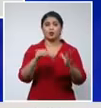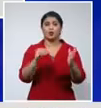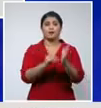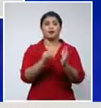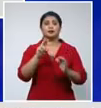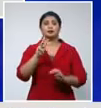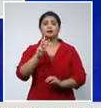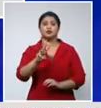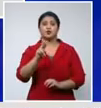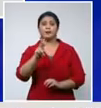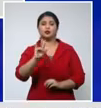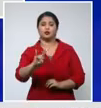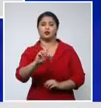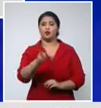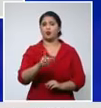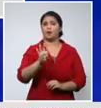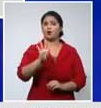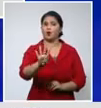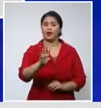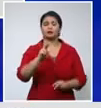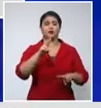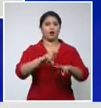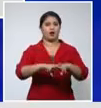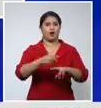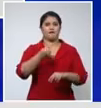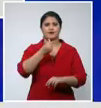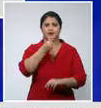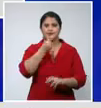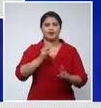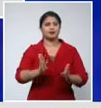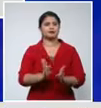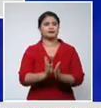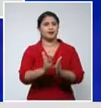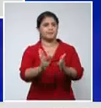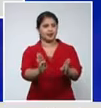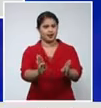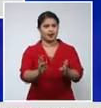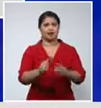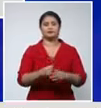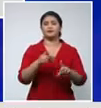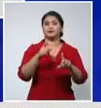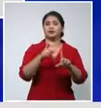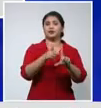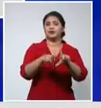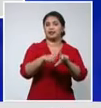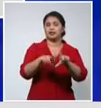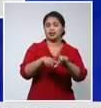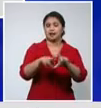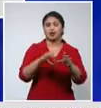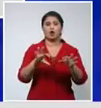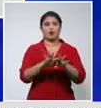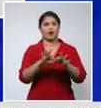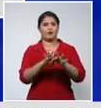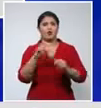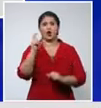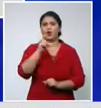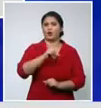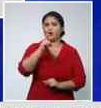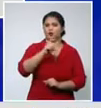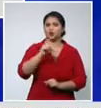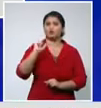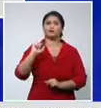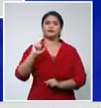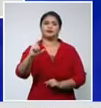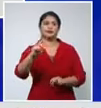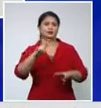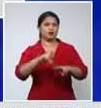1.329,4. Le sigue Habana Vieja, San Miguel del Padrón, Regla, Guanabacoa, Cotorro, Centro Habana,